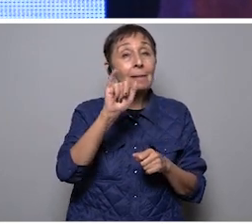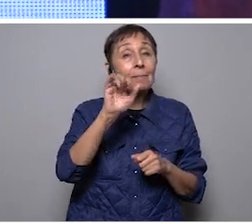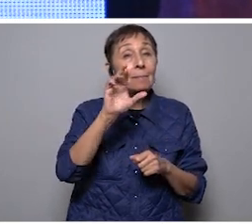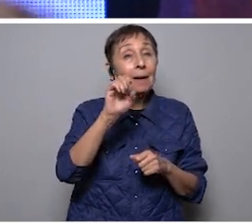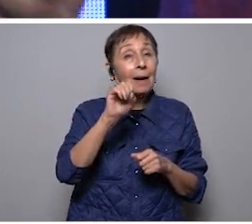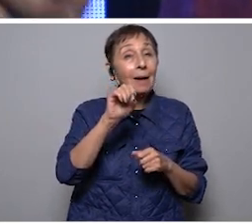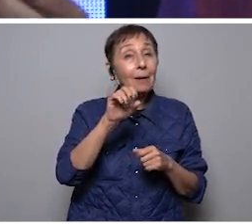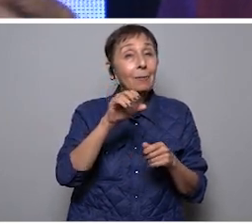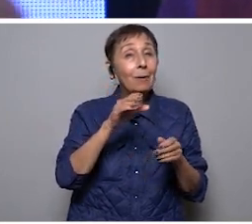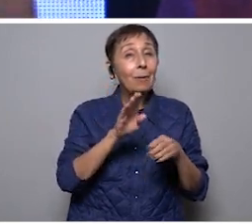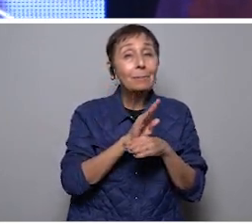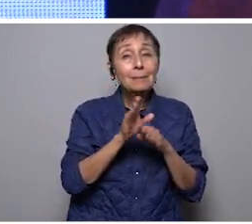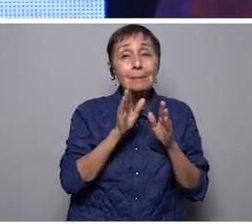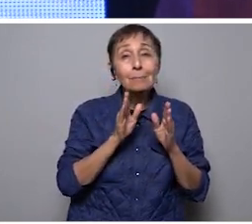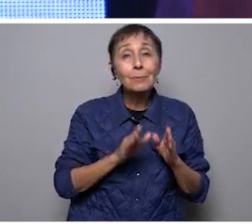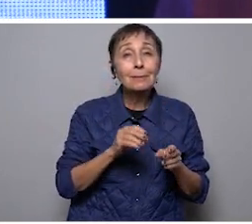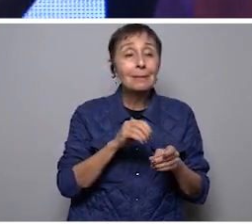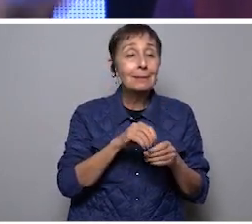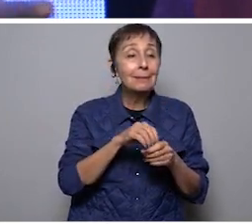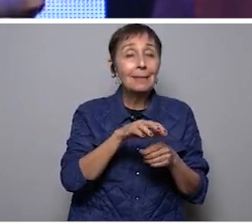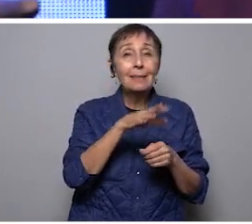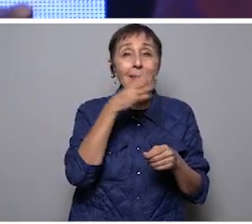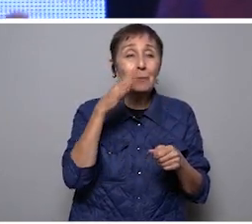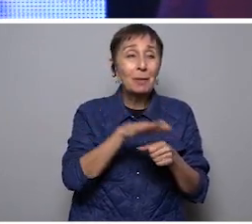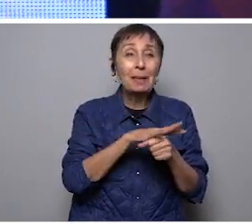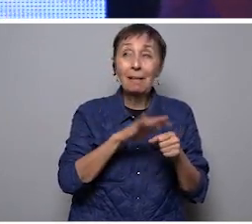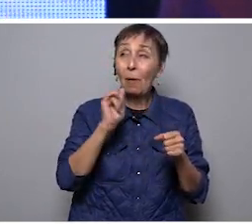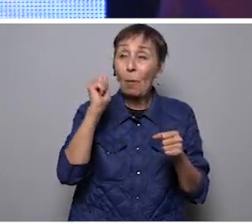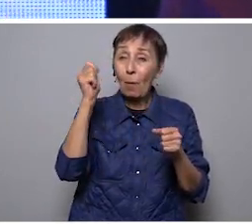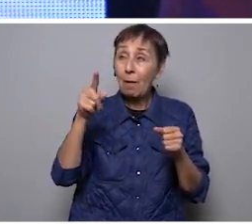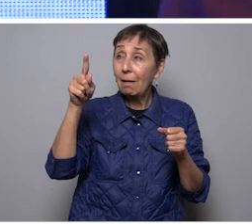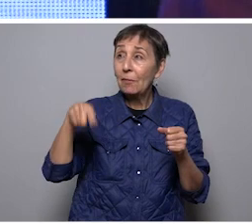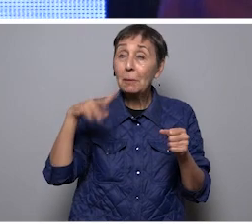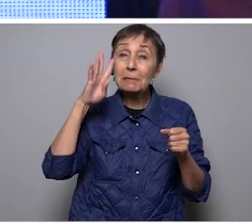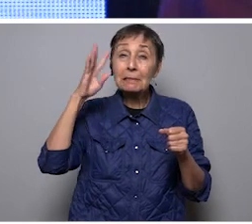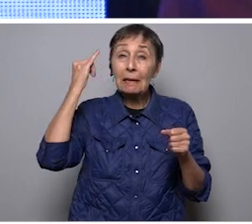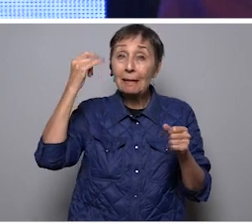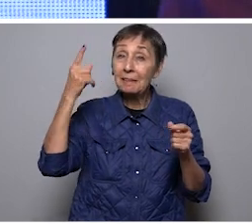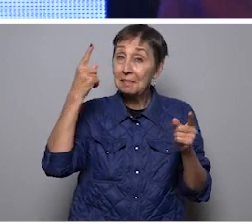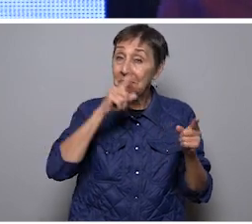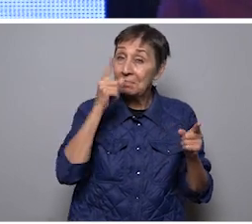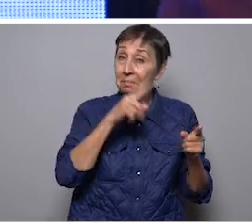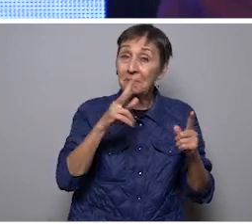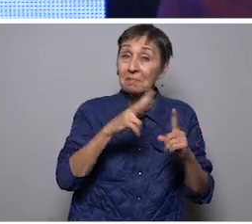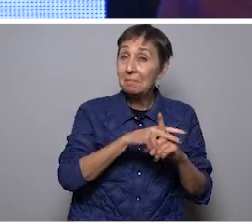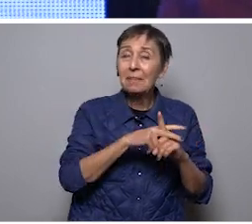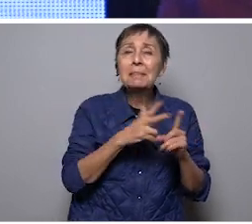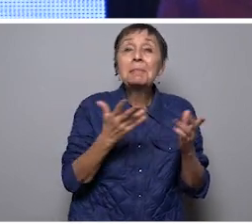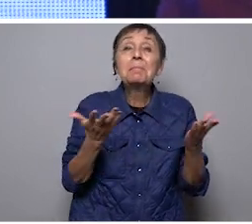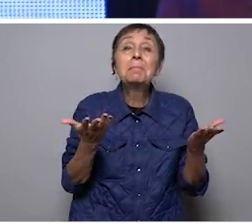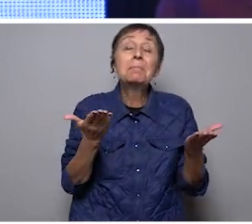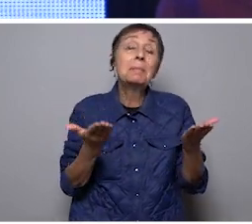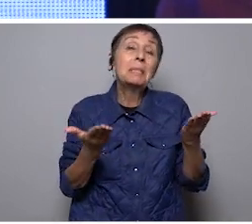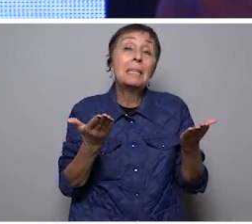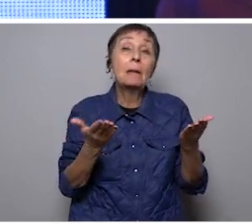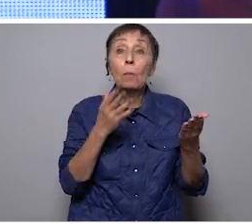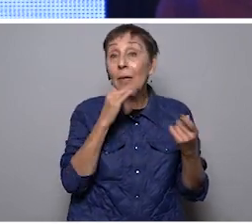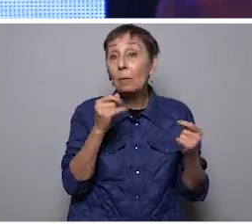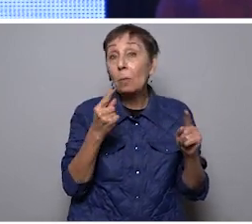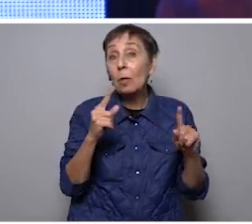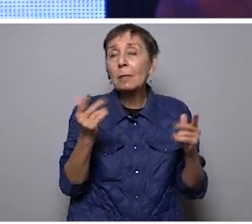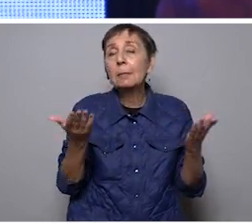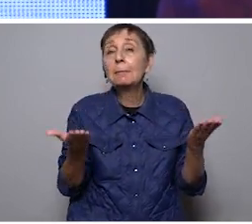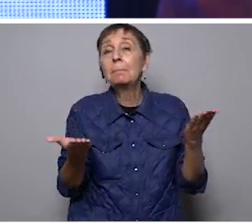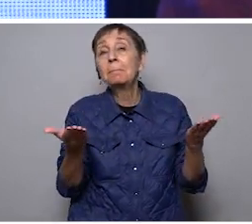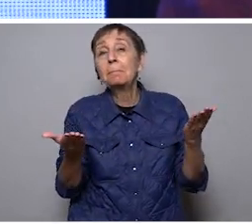adaptado eso hay que verlo puede ser que llegue también a eso pero ahí hay todo detrás de de digamos del trabajo que